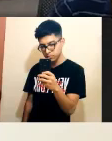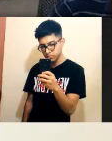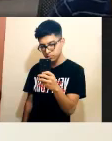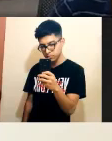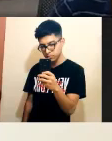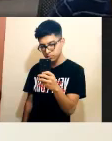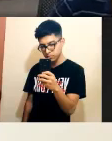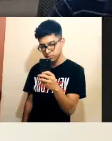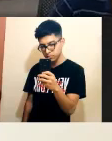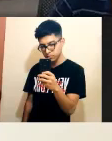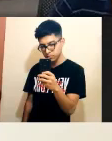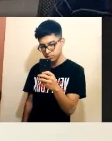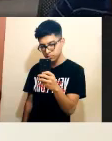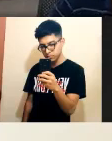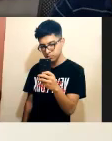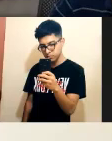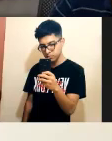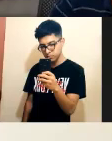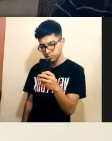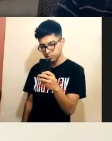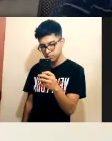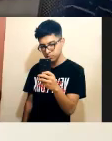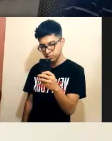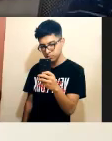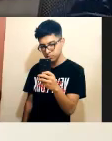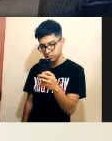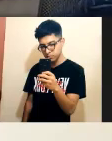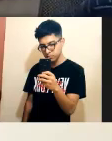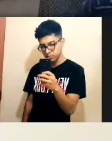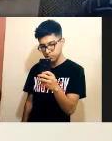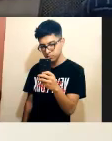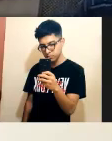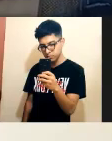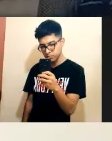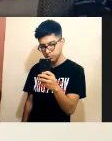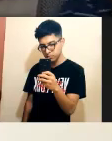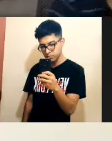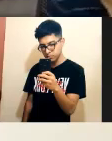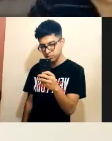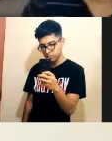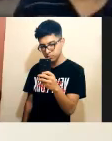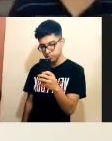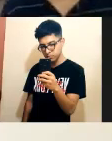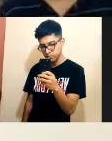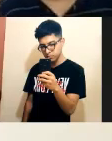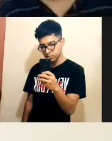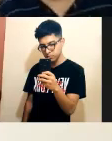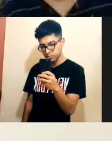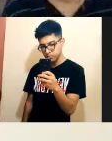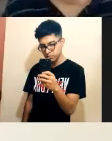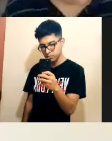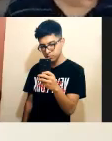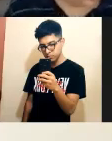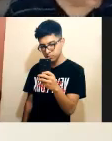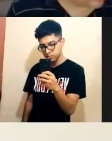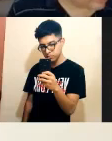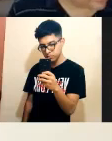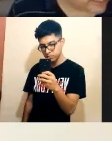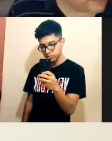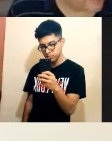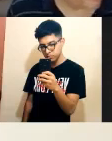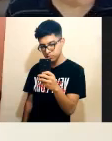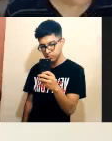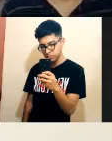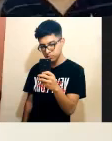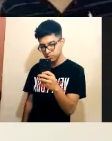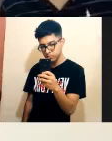pivotantes. Al contrario de cuando hacemos nuestras barreras naturales, que nos conviene los árboles con